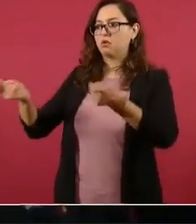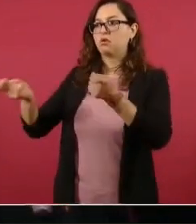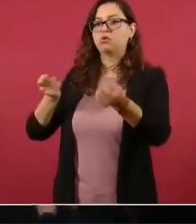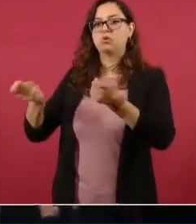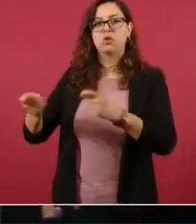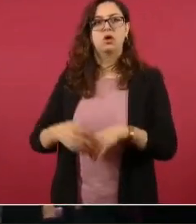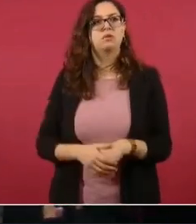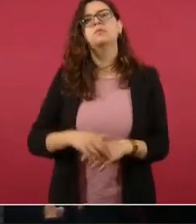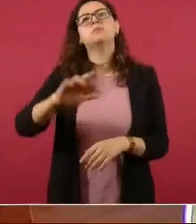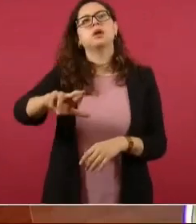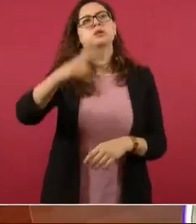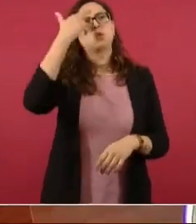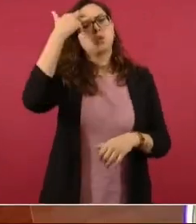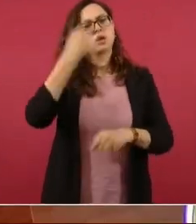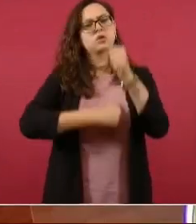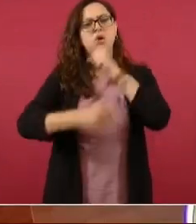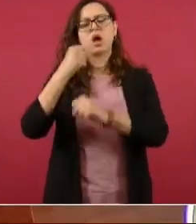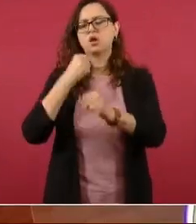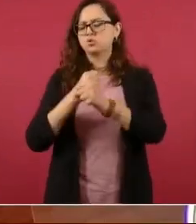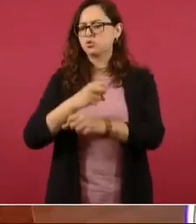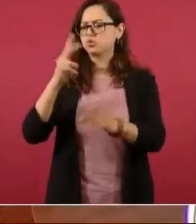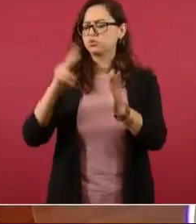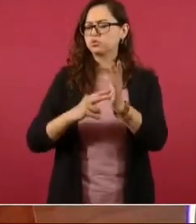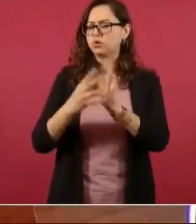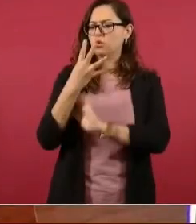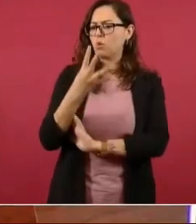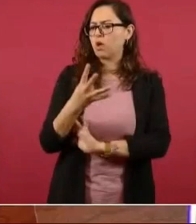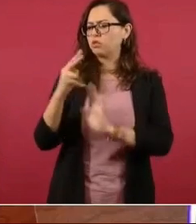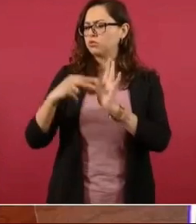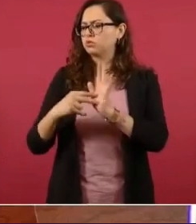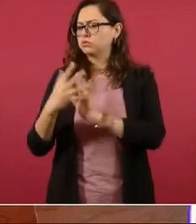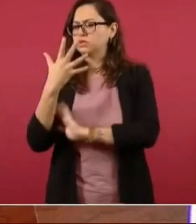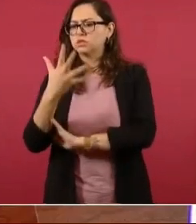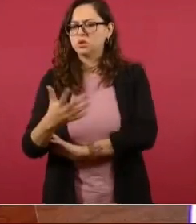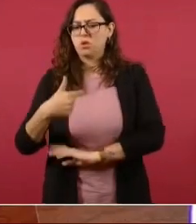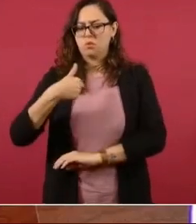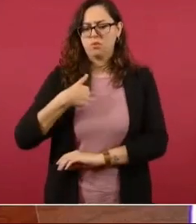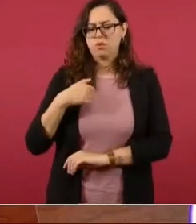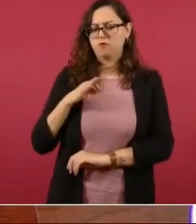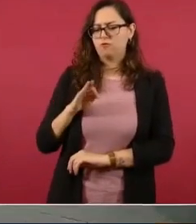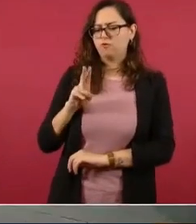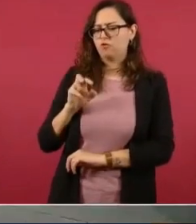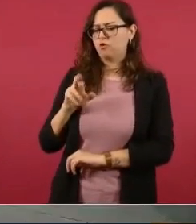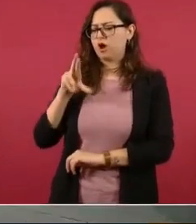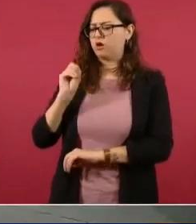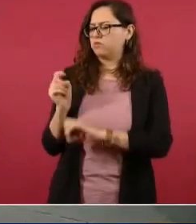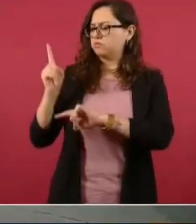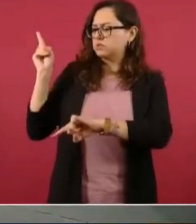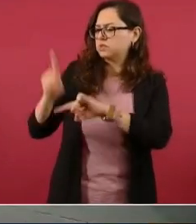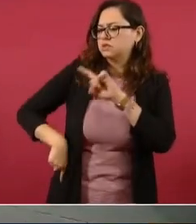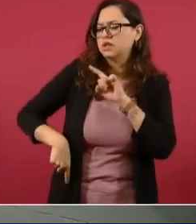2004, 2005, el que dio la orden fue Fox.